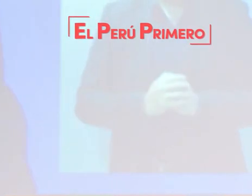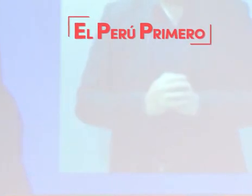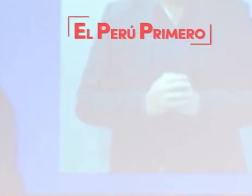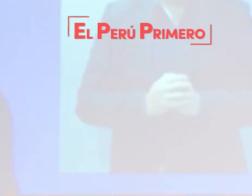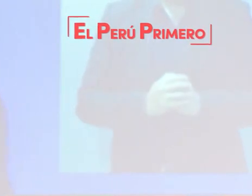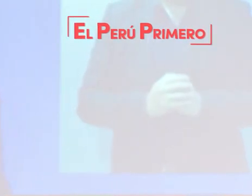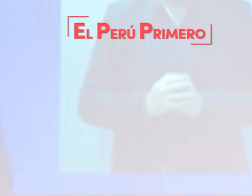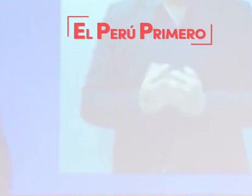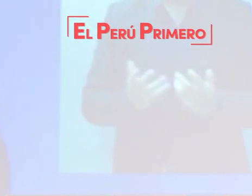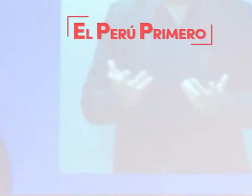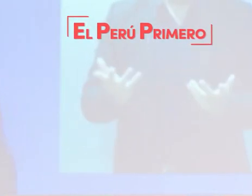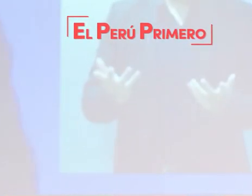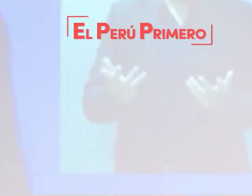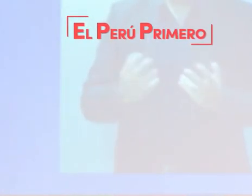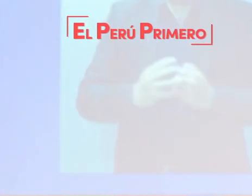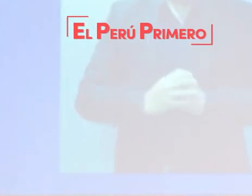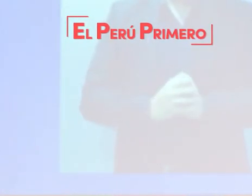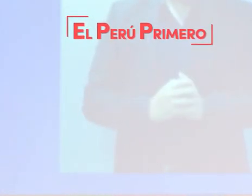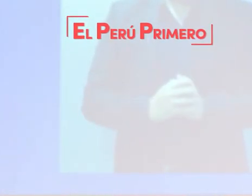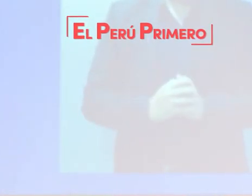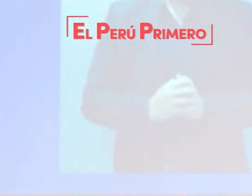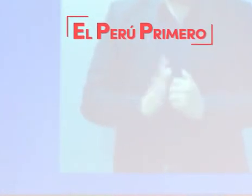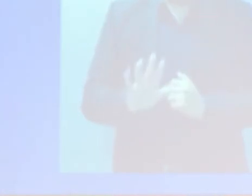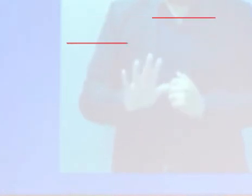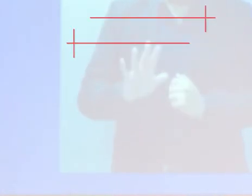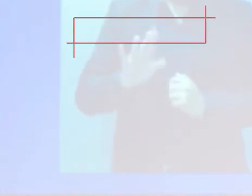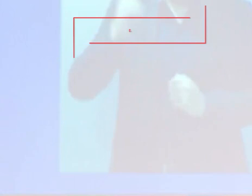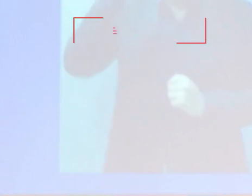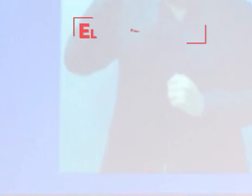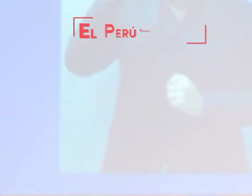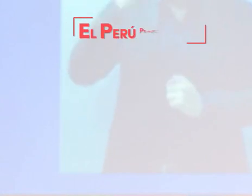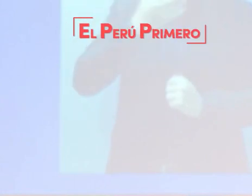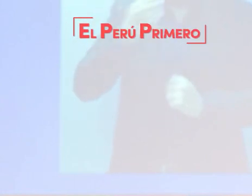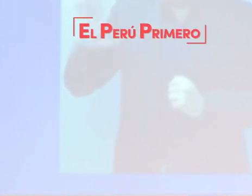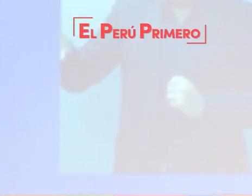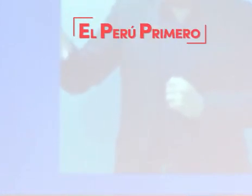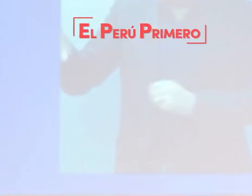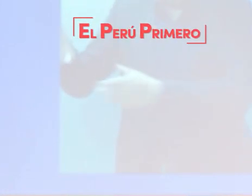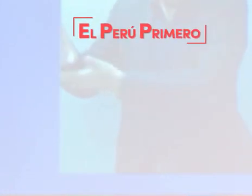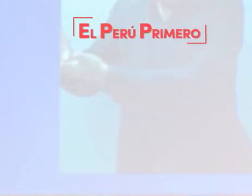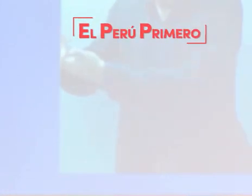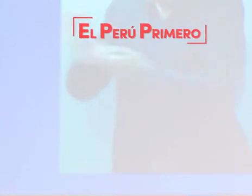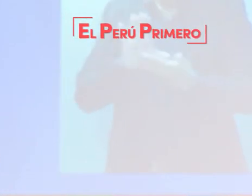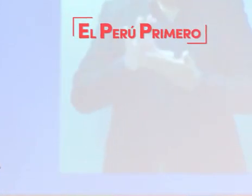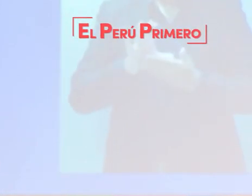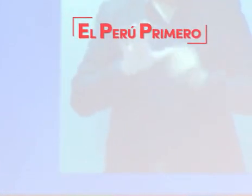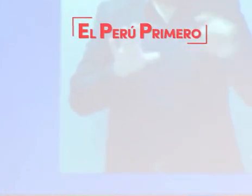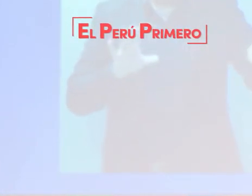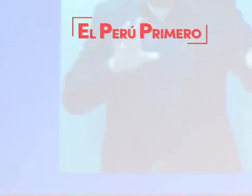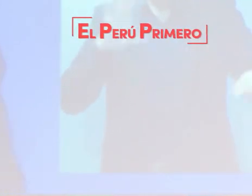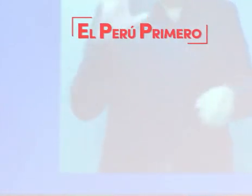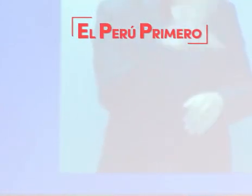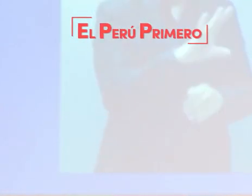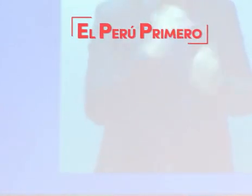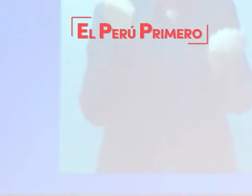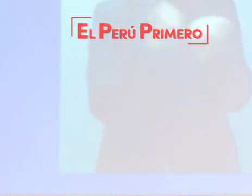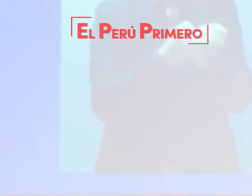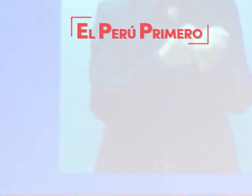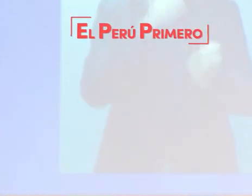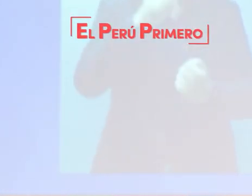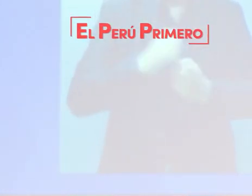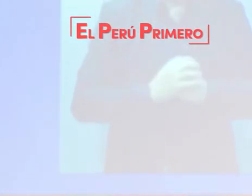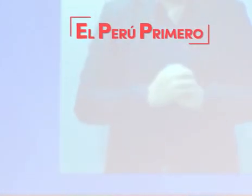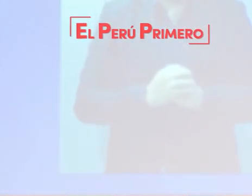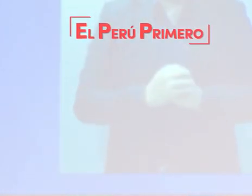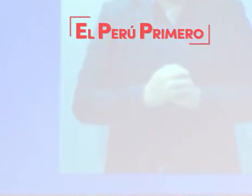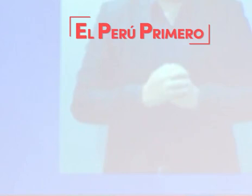presupuestos que estamos destinando para este 20% que todavía no sale de la pobreza.